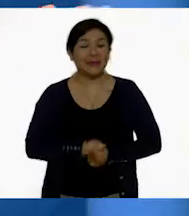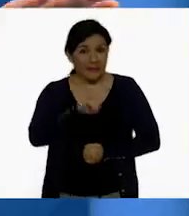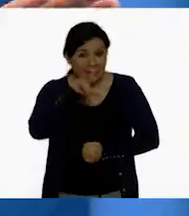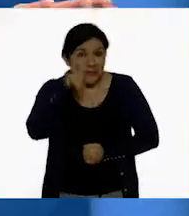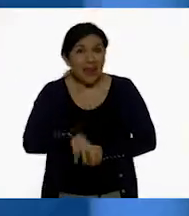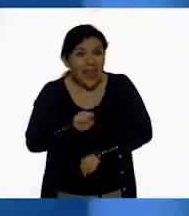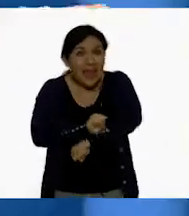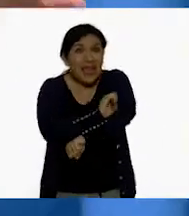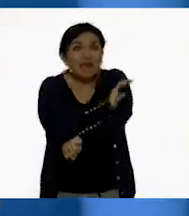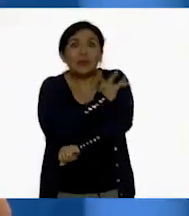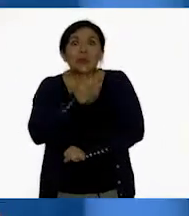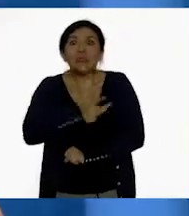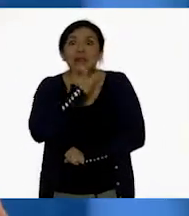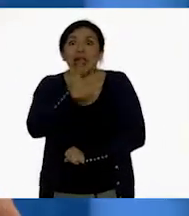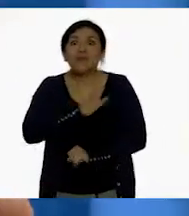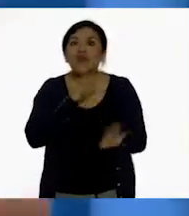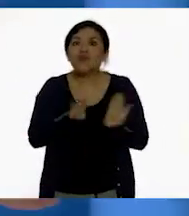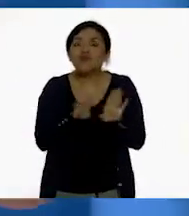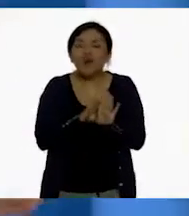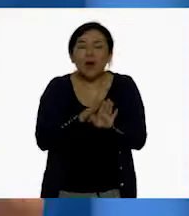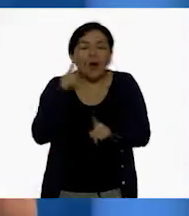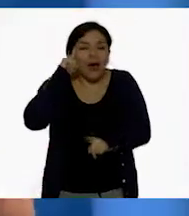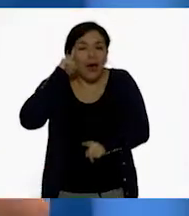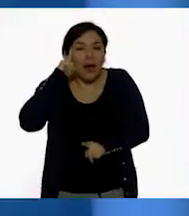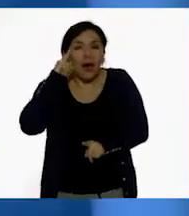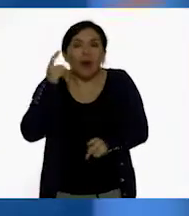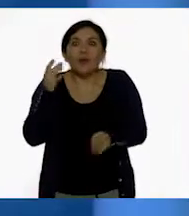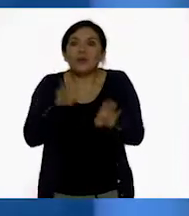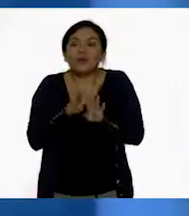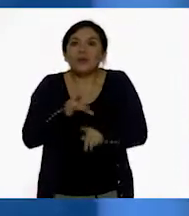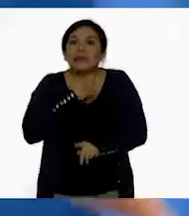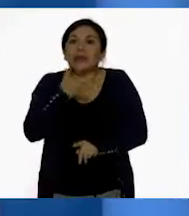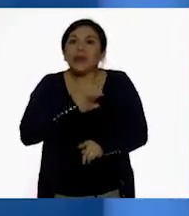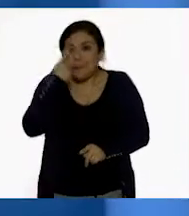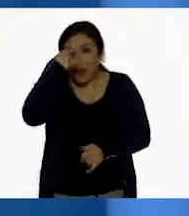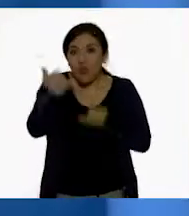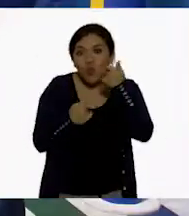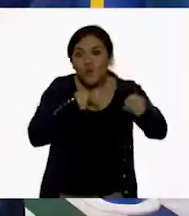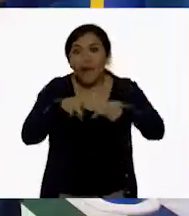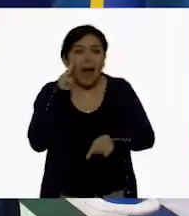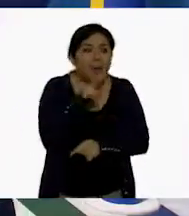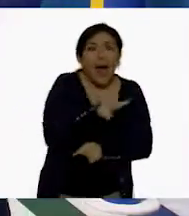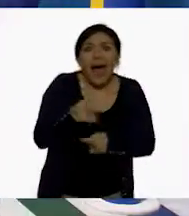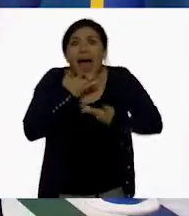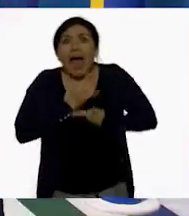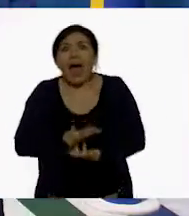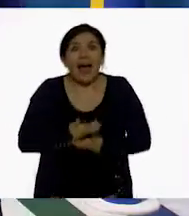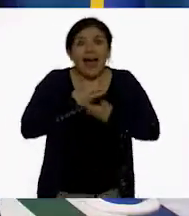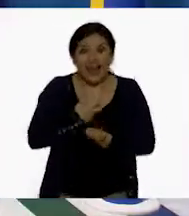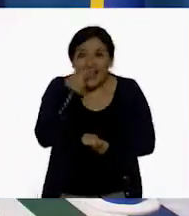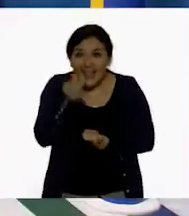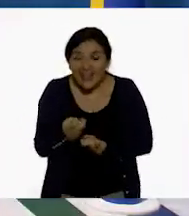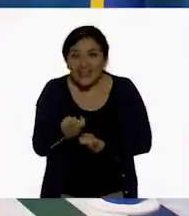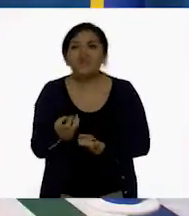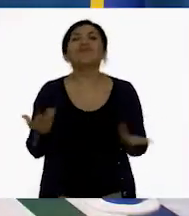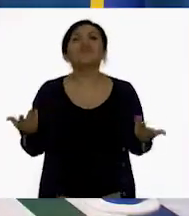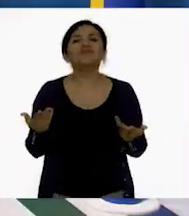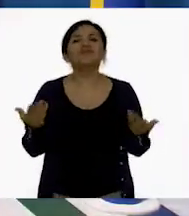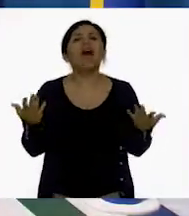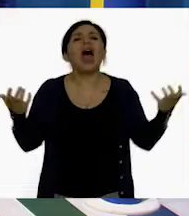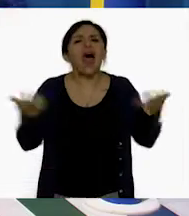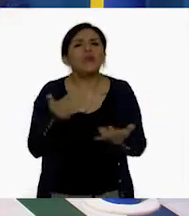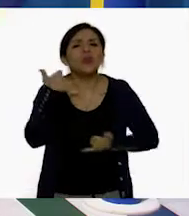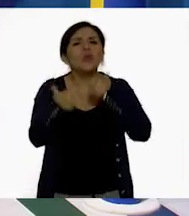cuántas emociones secundarias se activaron continuamente en todo el partido. Sí, a ver, ¿qué hicieron los